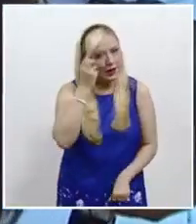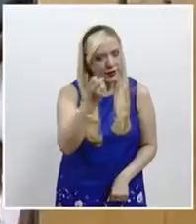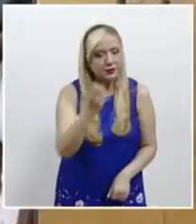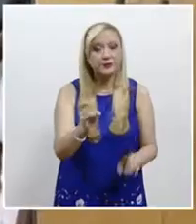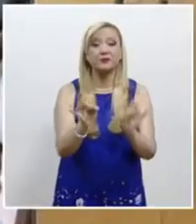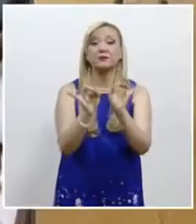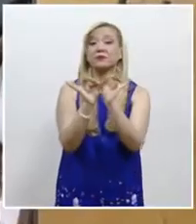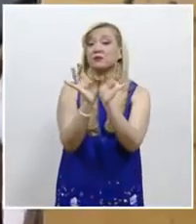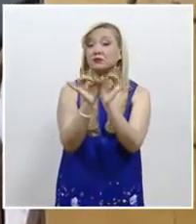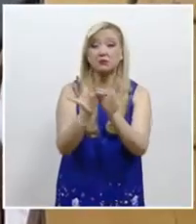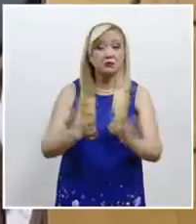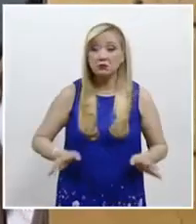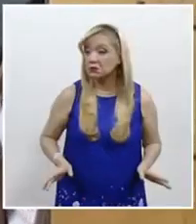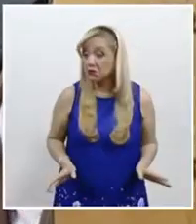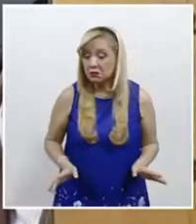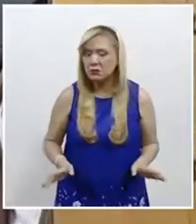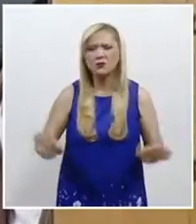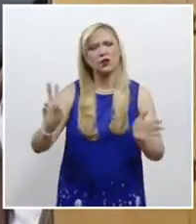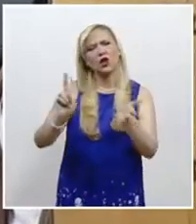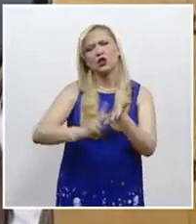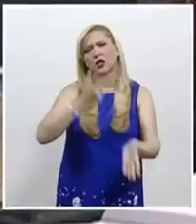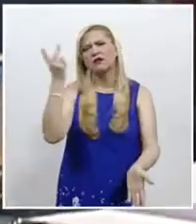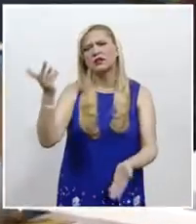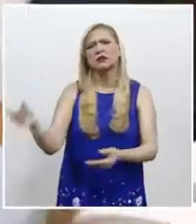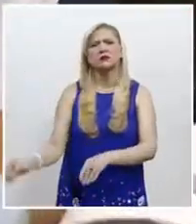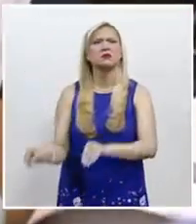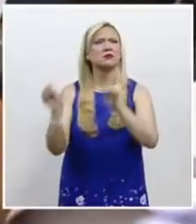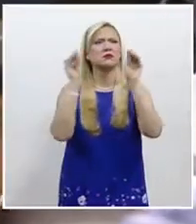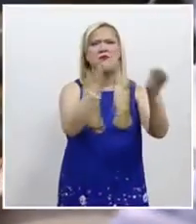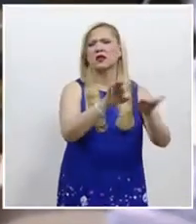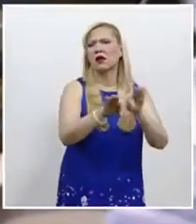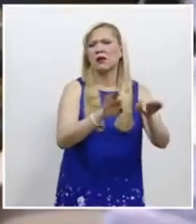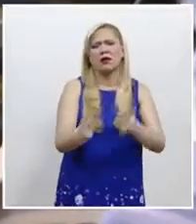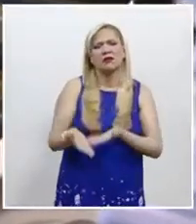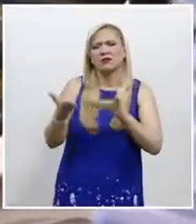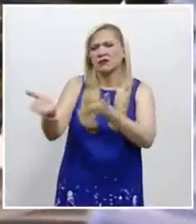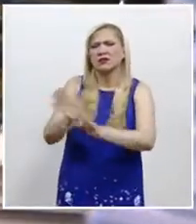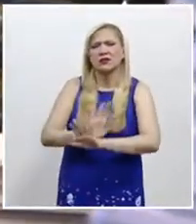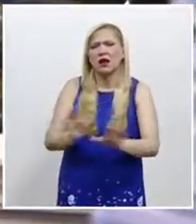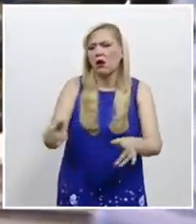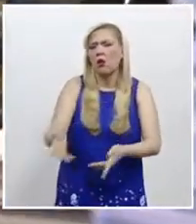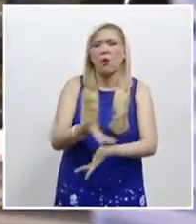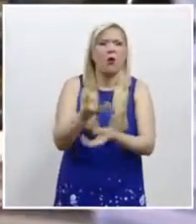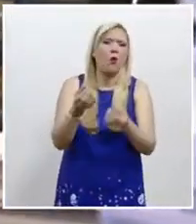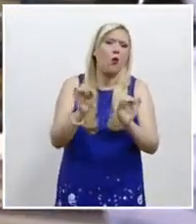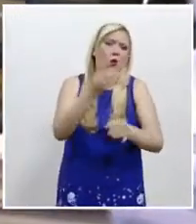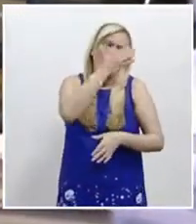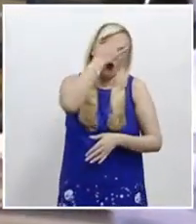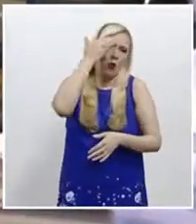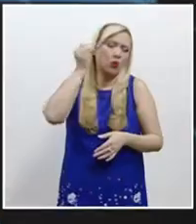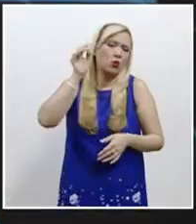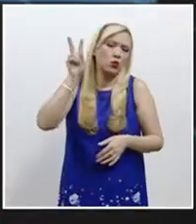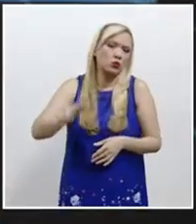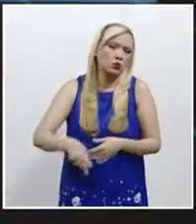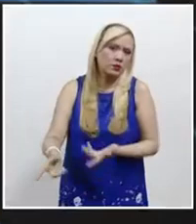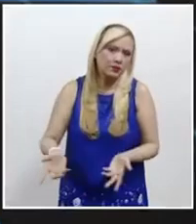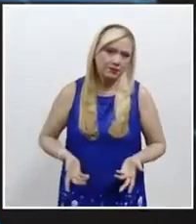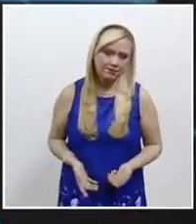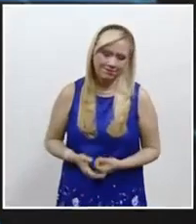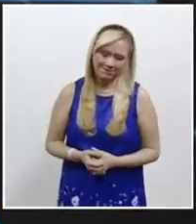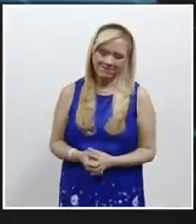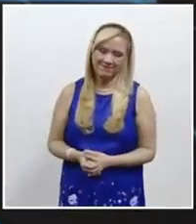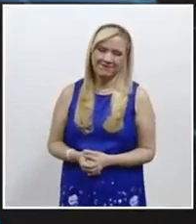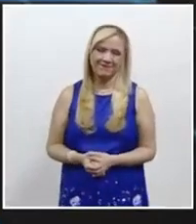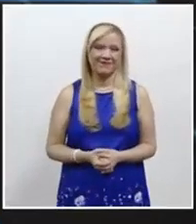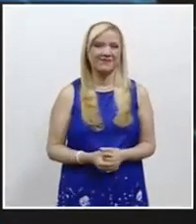de que no se acredite, se le restituirá en el goce de sus derechos. Poder Informativo, Mario López Peña. Y en